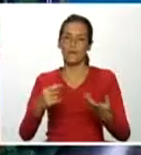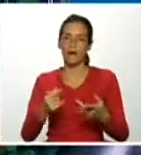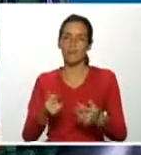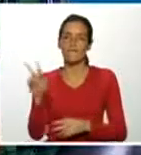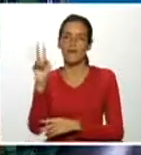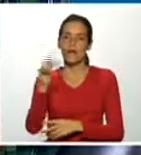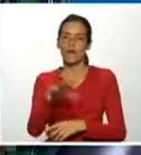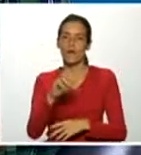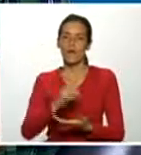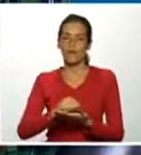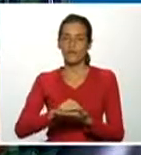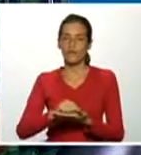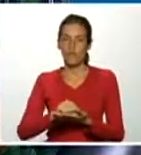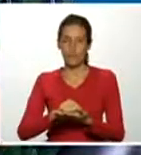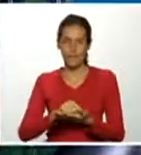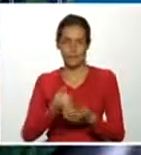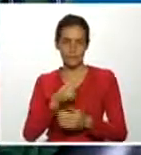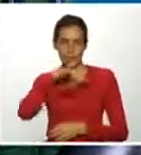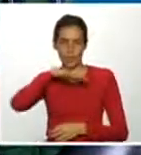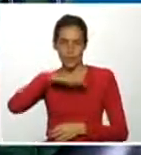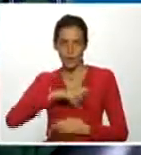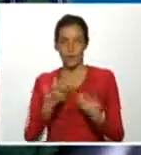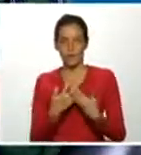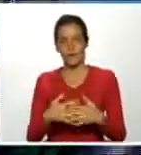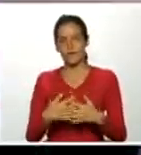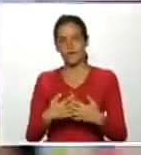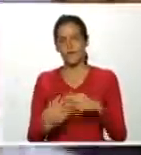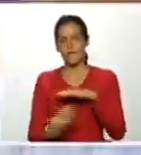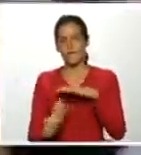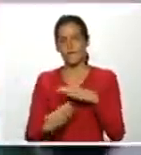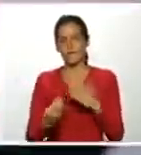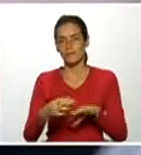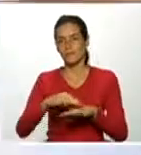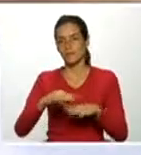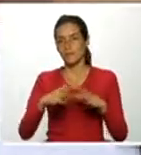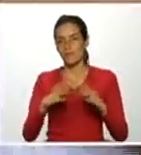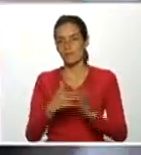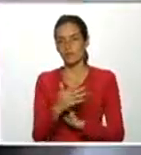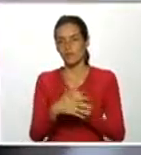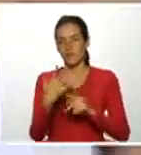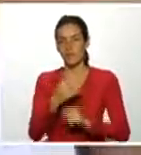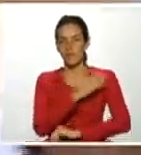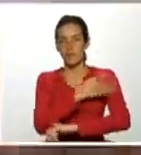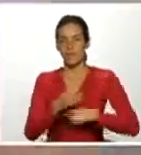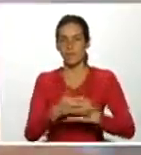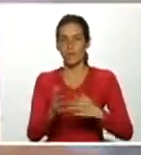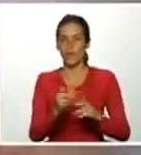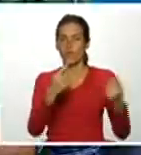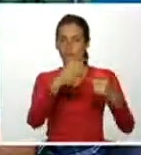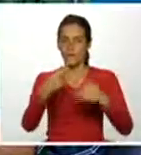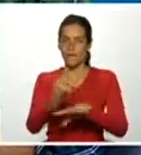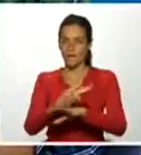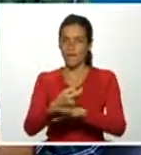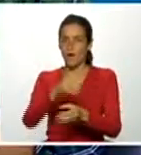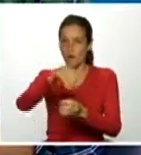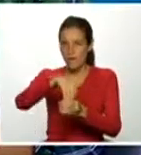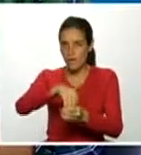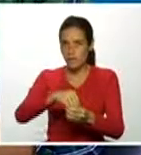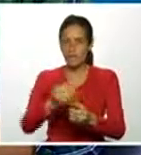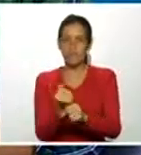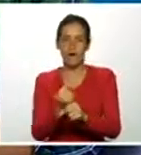comprador de software, históricamente las empresas básicas del Estado, los ministerios, todos los 5 poderes públicos en los distintos niveles de